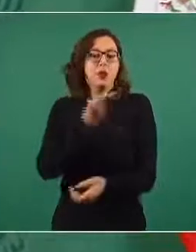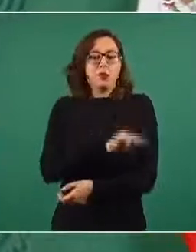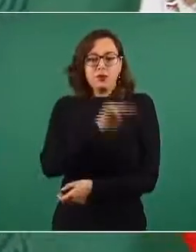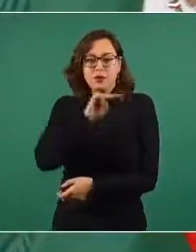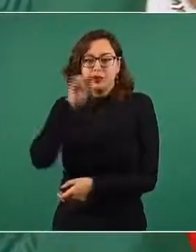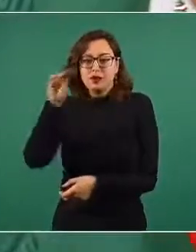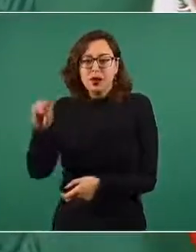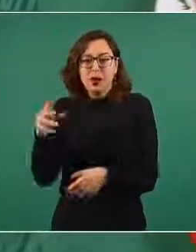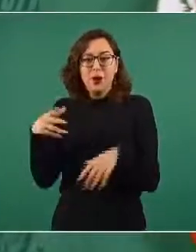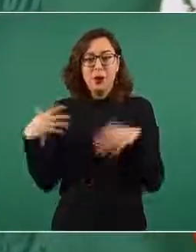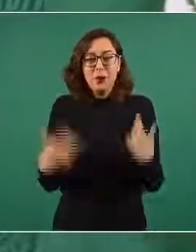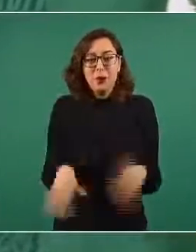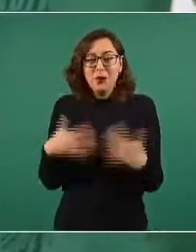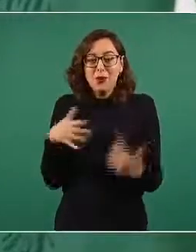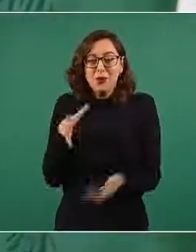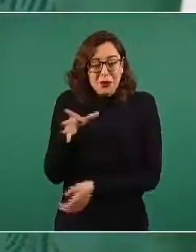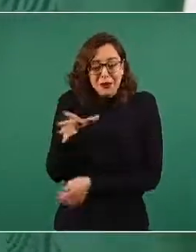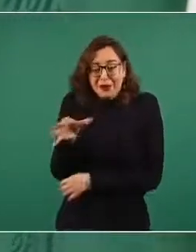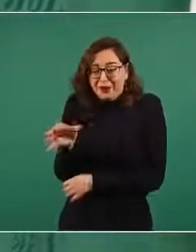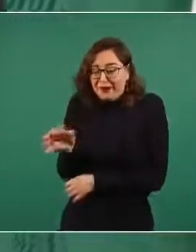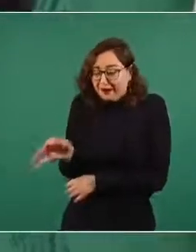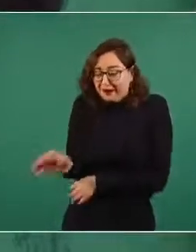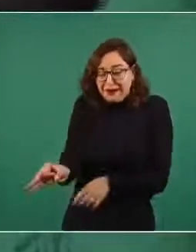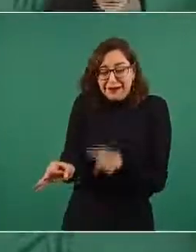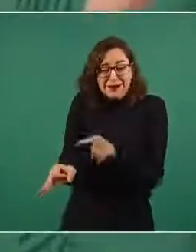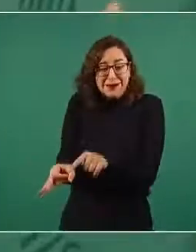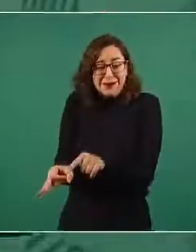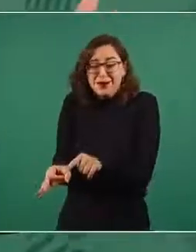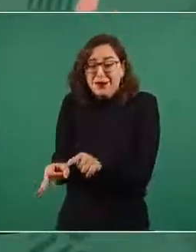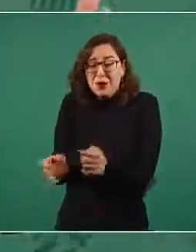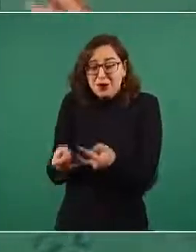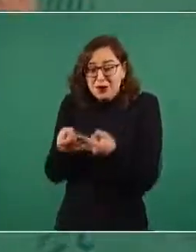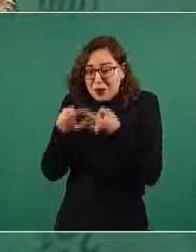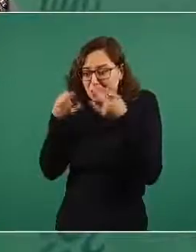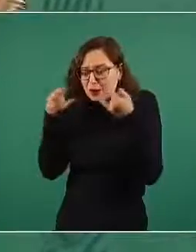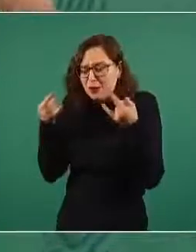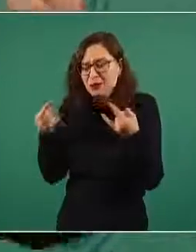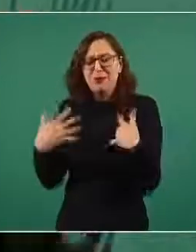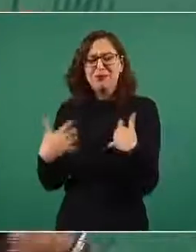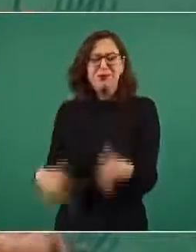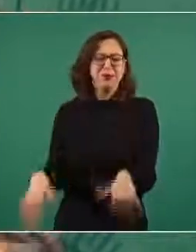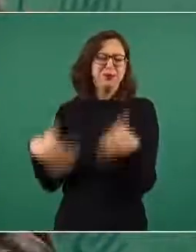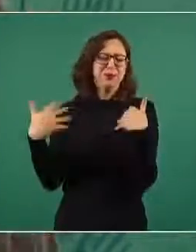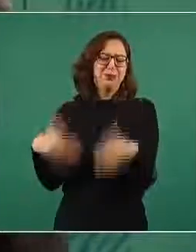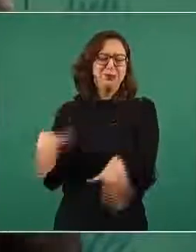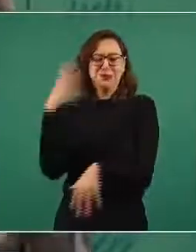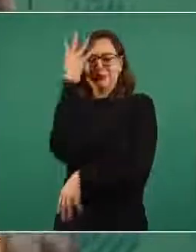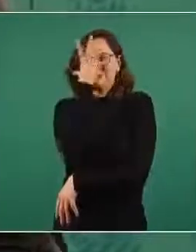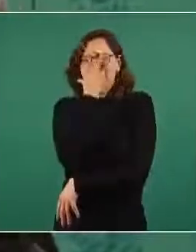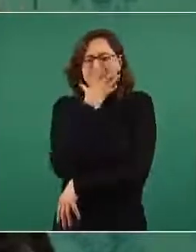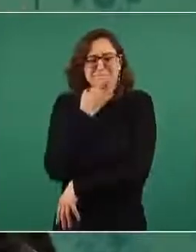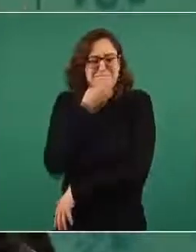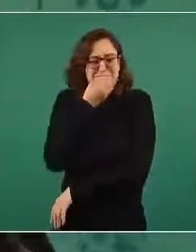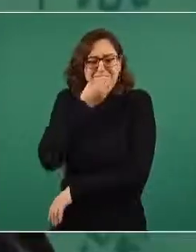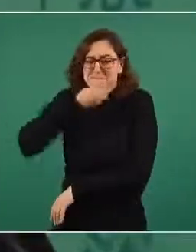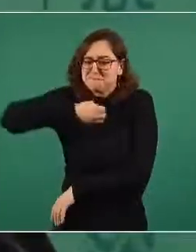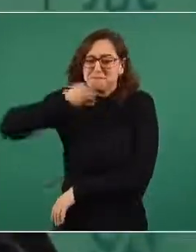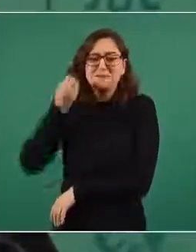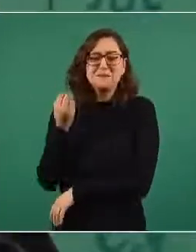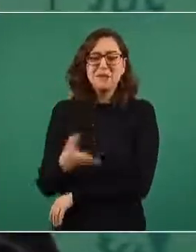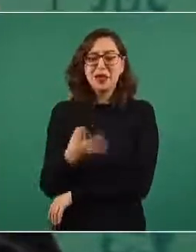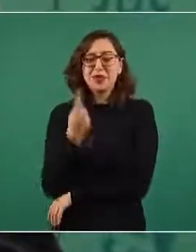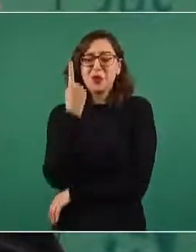y aún tratándose de la historia de un pueblo, es todo. Es una cosa bellísima ese libro.